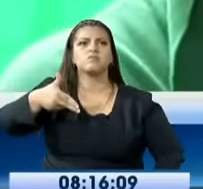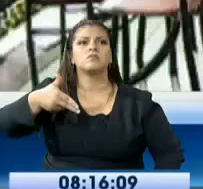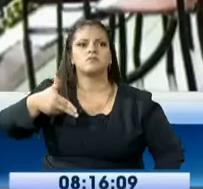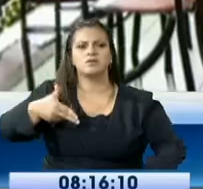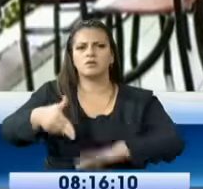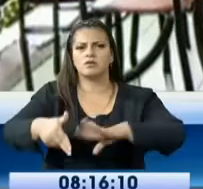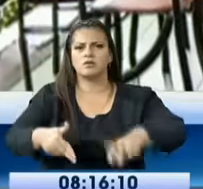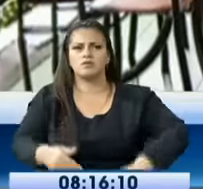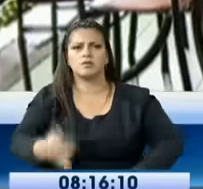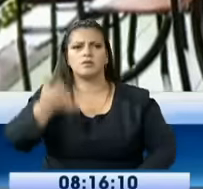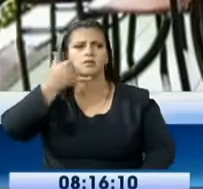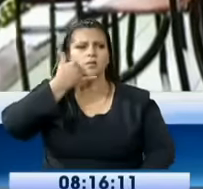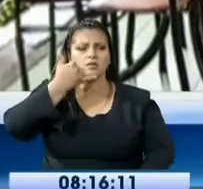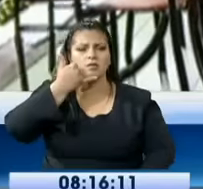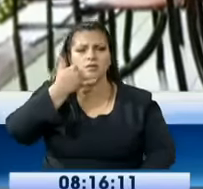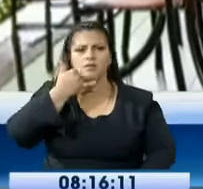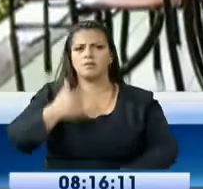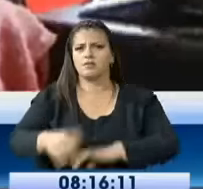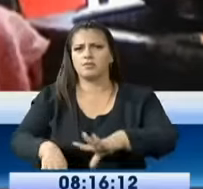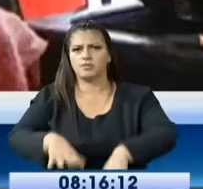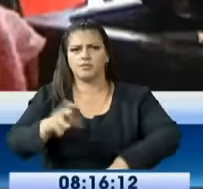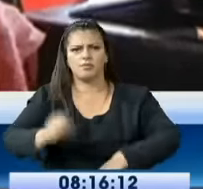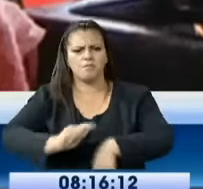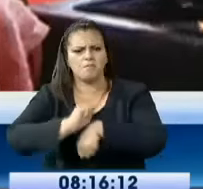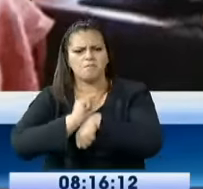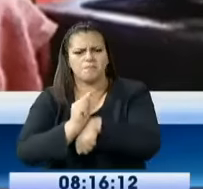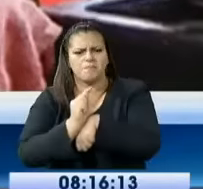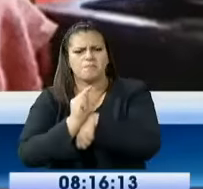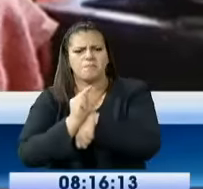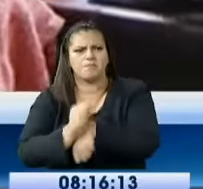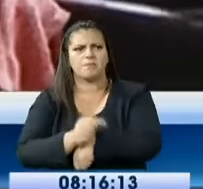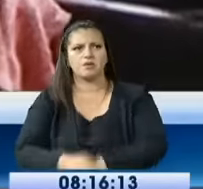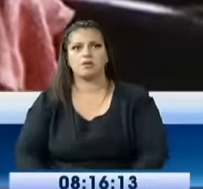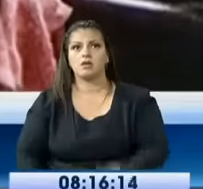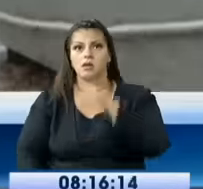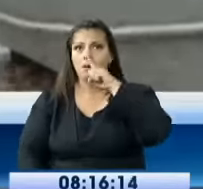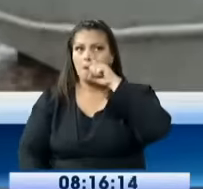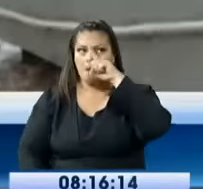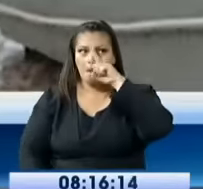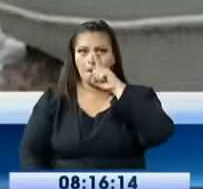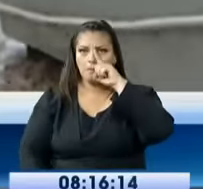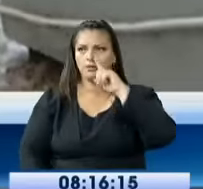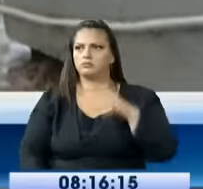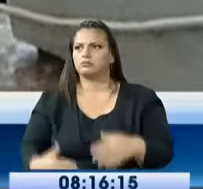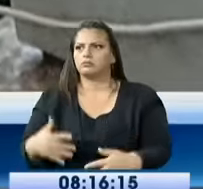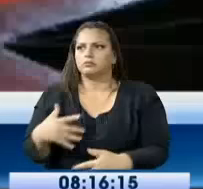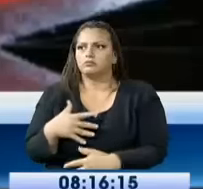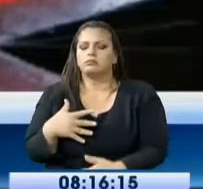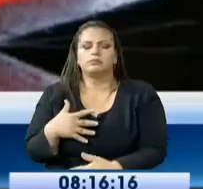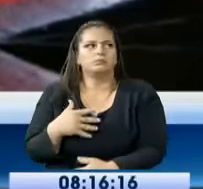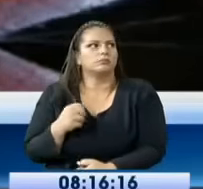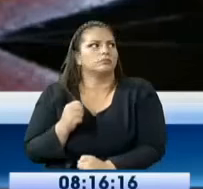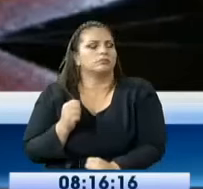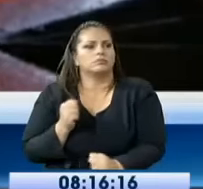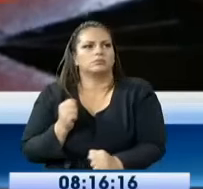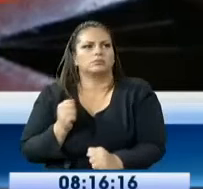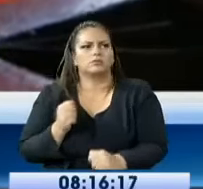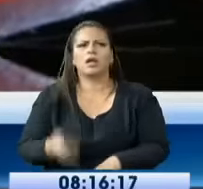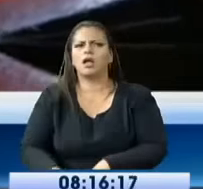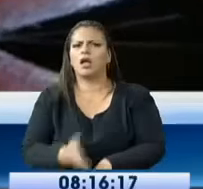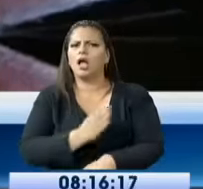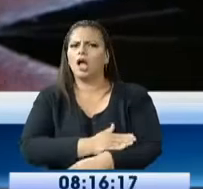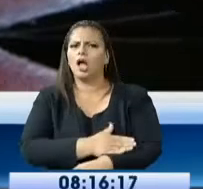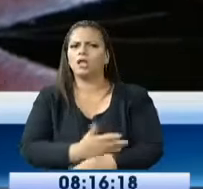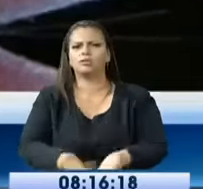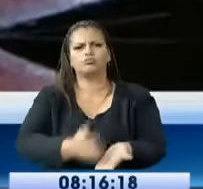celular. El hecho duró pocos minutos en los que este colaborador llegó a temer por su vida. Mientras preparaba el relleno del kipe, hizo